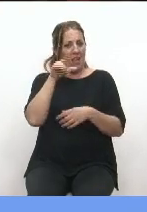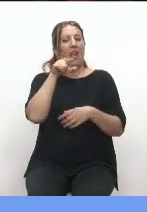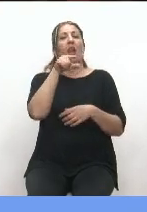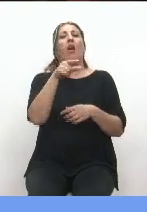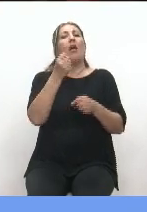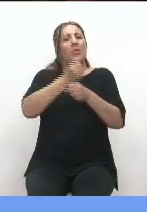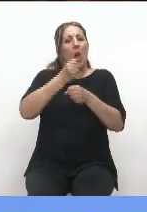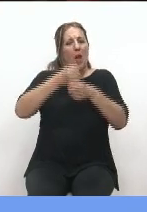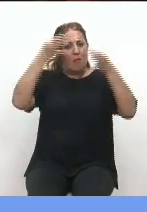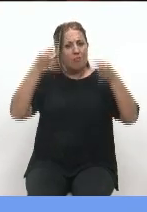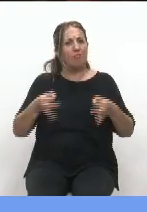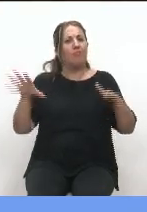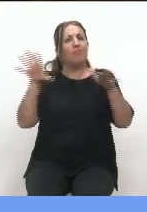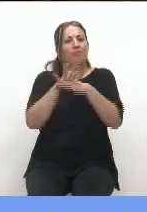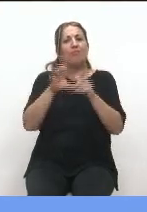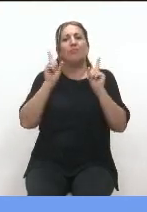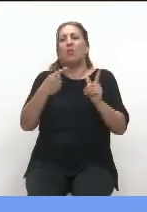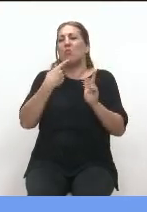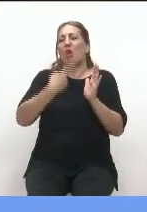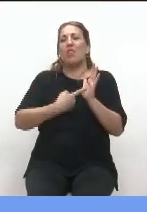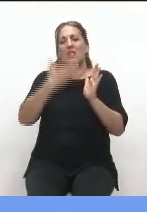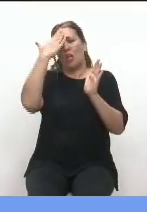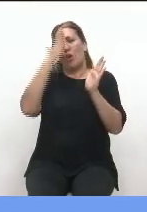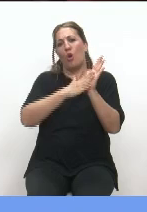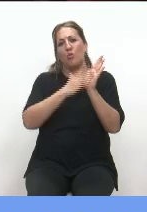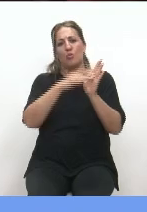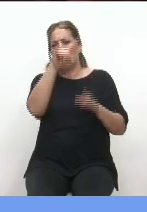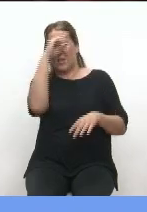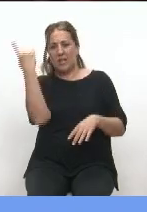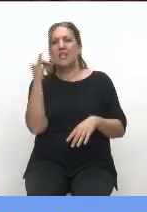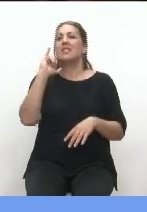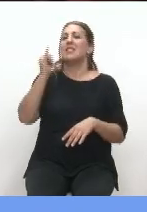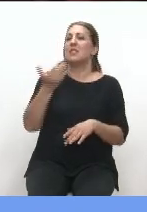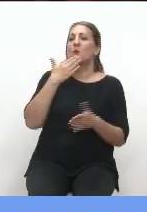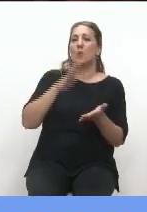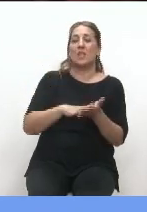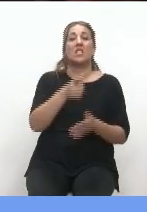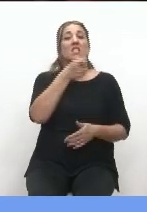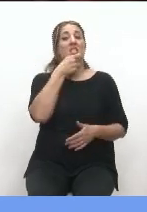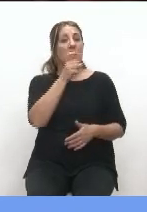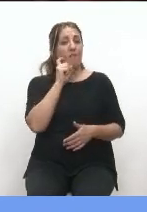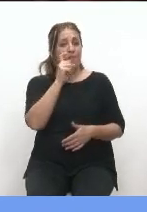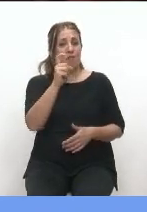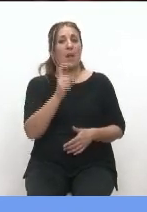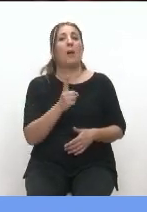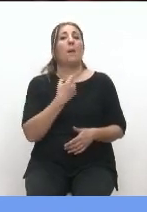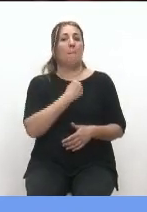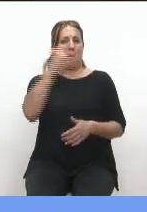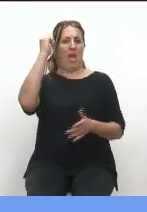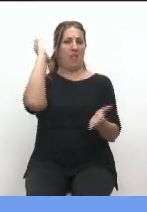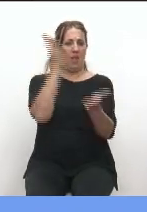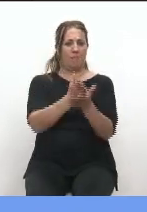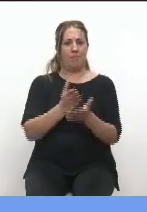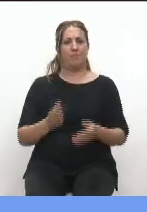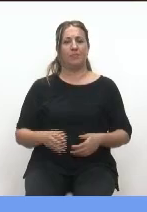de conformidad con lo que prescribe la Constitución Nacional? Sí, juro. Si así no lo hiciereis, la patria os lo